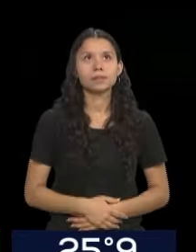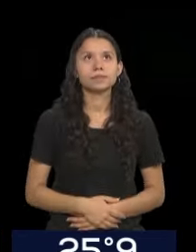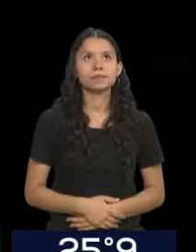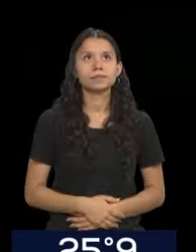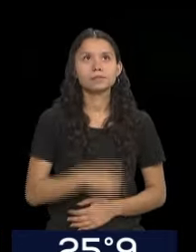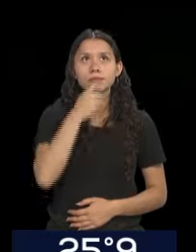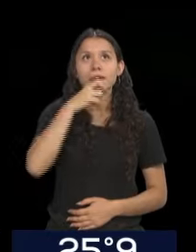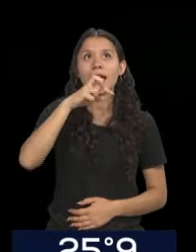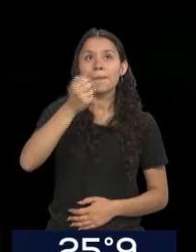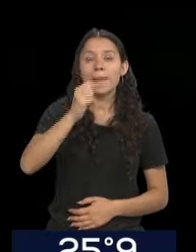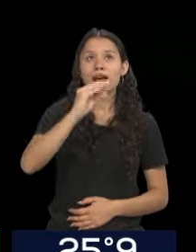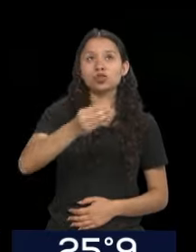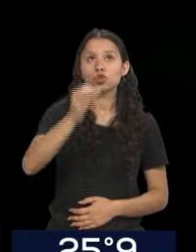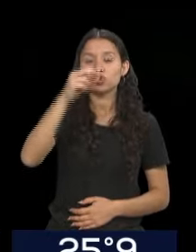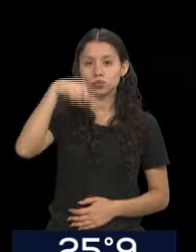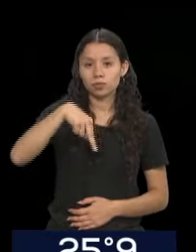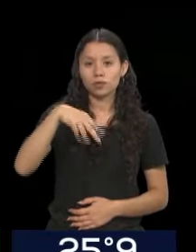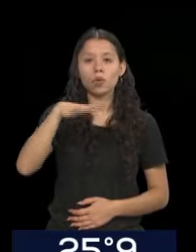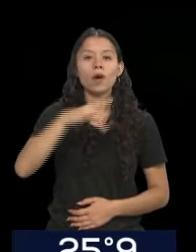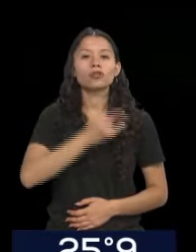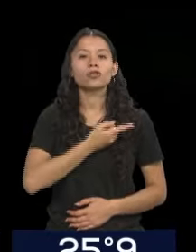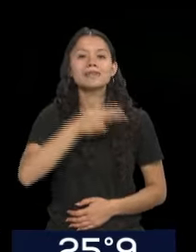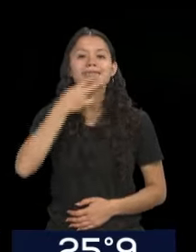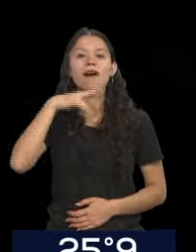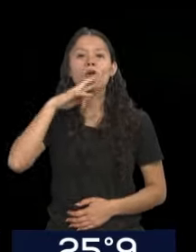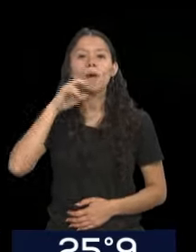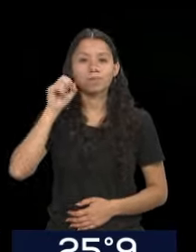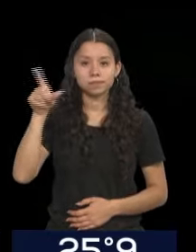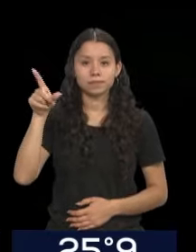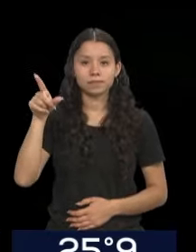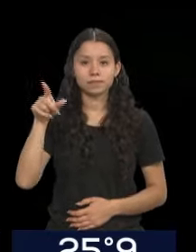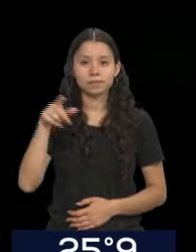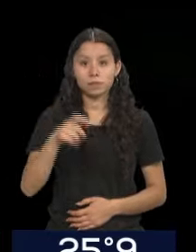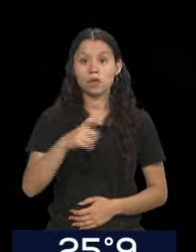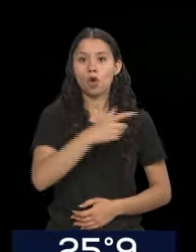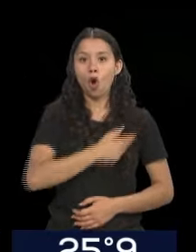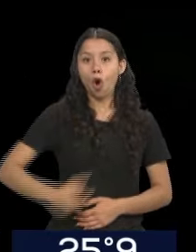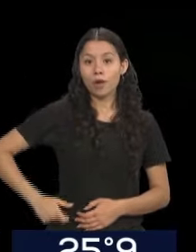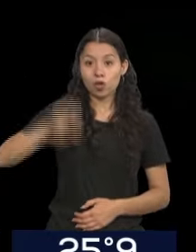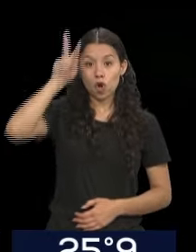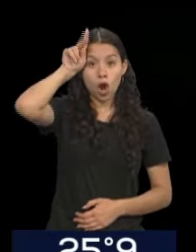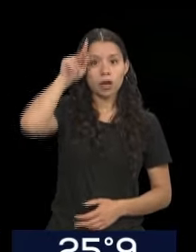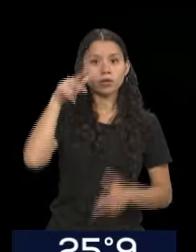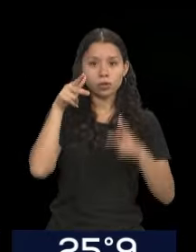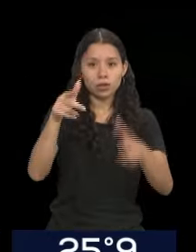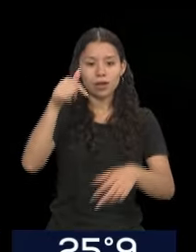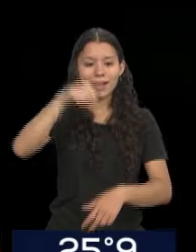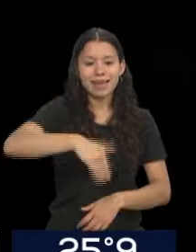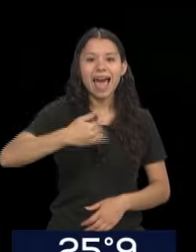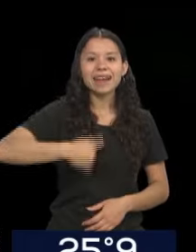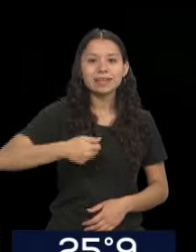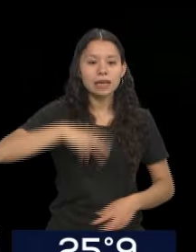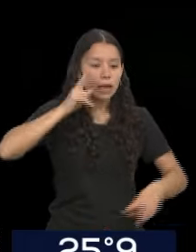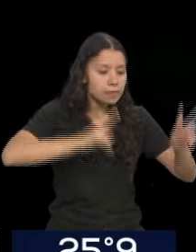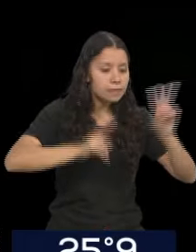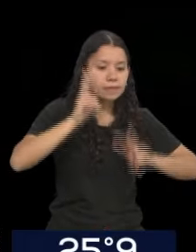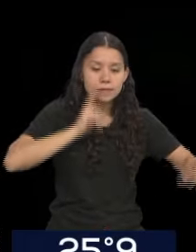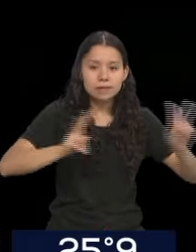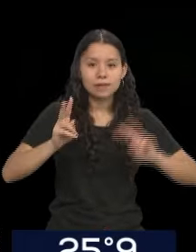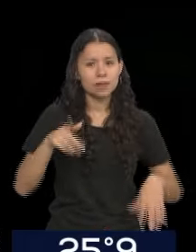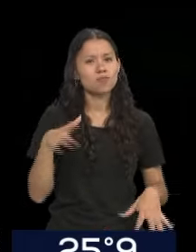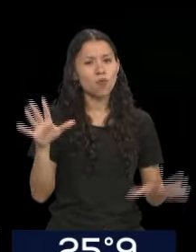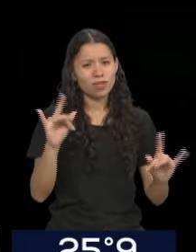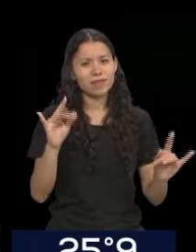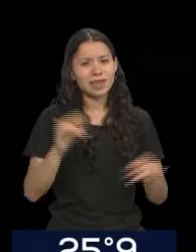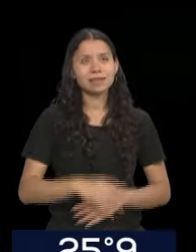está en San Juan. Fíjense ustedes, recién lo decía Cornejo, lo que cuesta explorar en la Argentina y el tiempo que demanda la exploración.